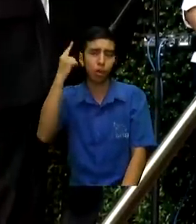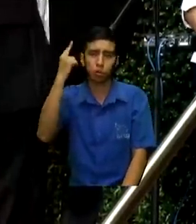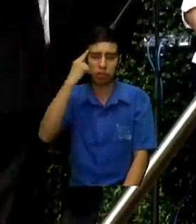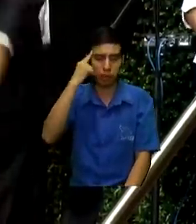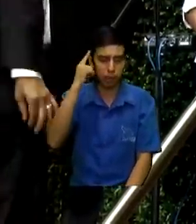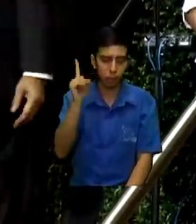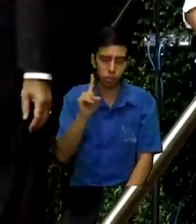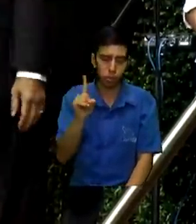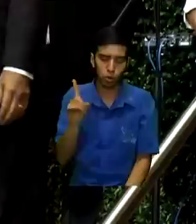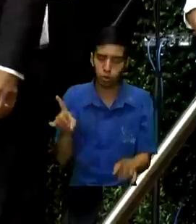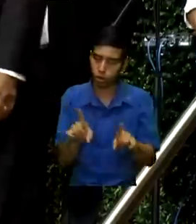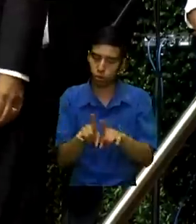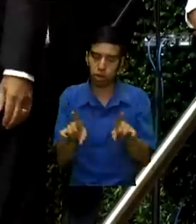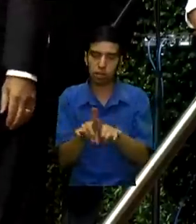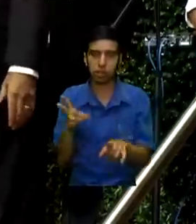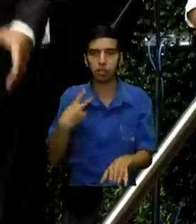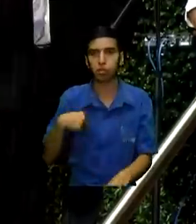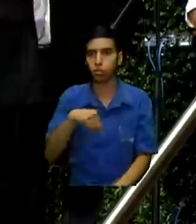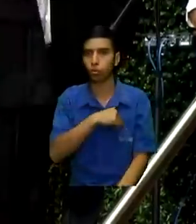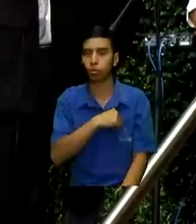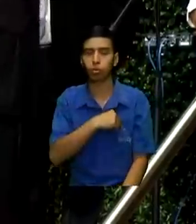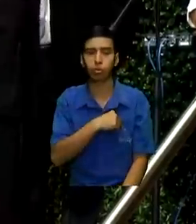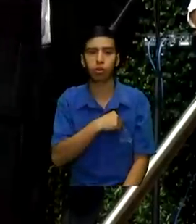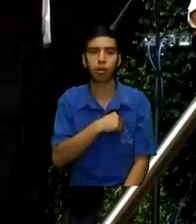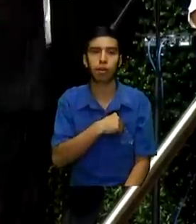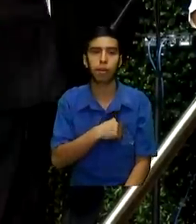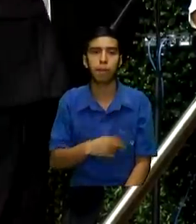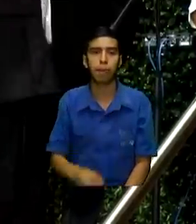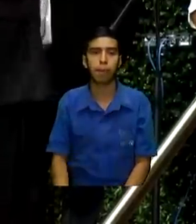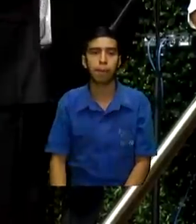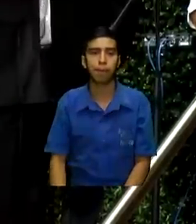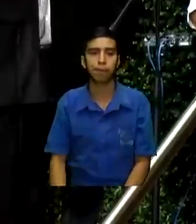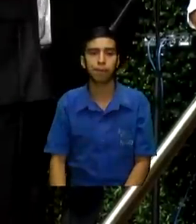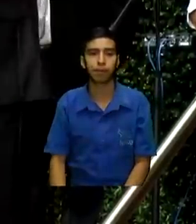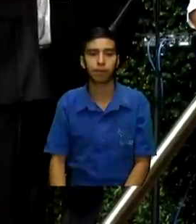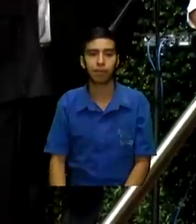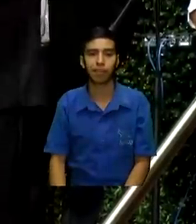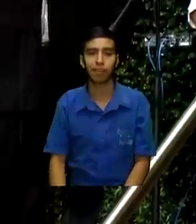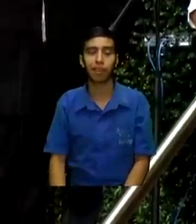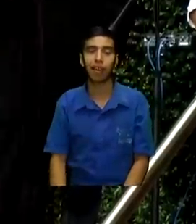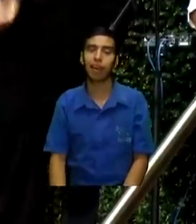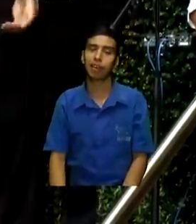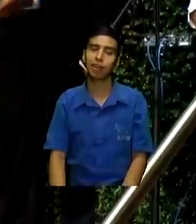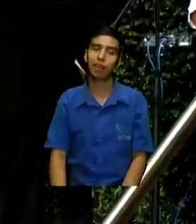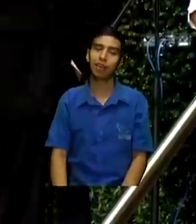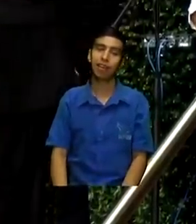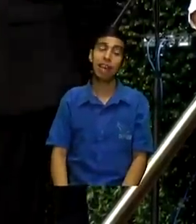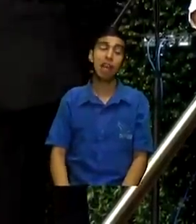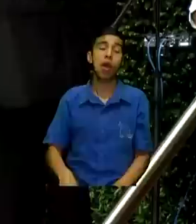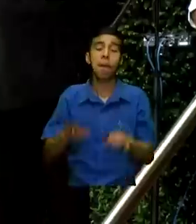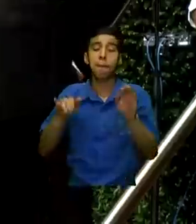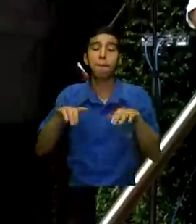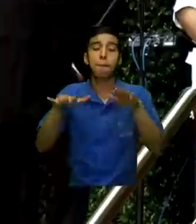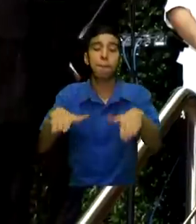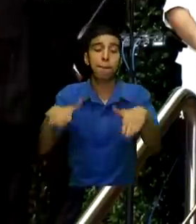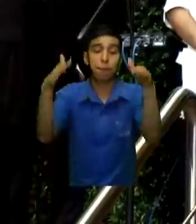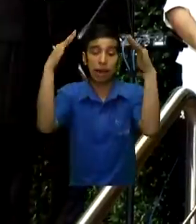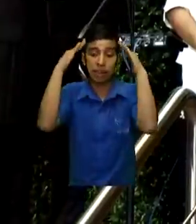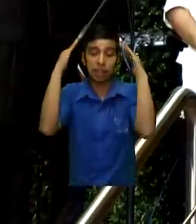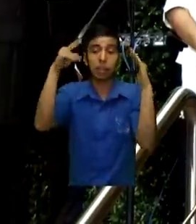¿va? Y las mujeres se quieren asolear así, puras y buenas, garrobos o como el que usted le quiera decir.